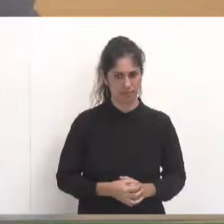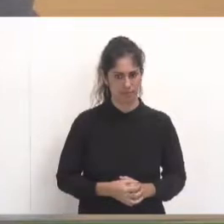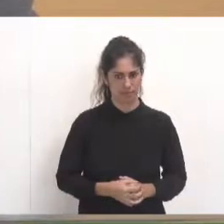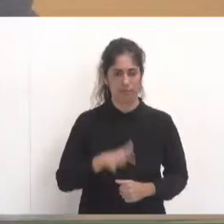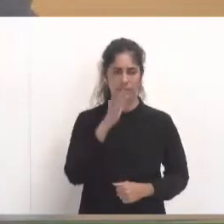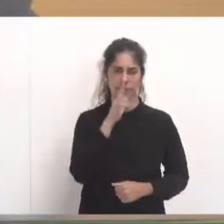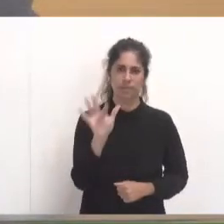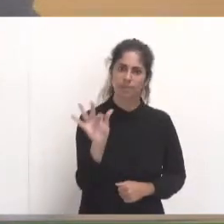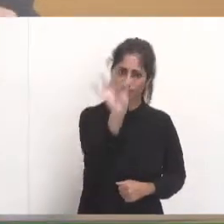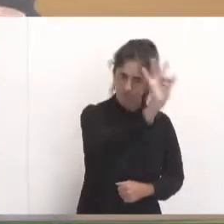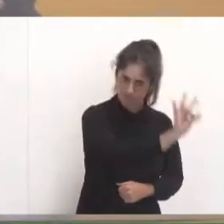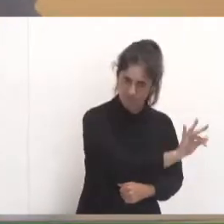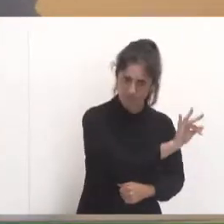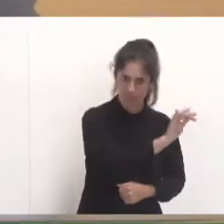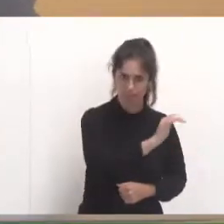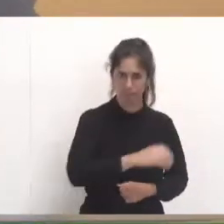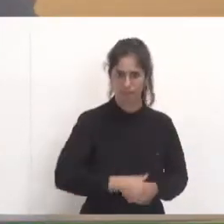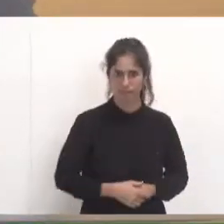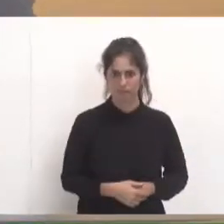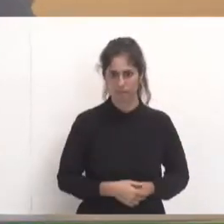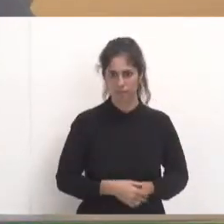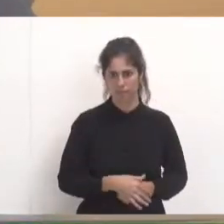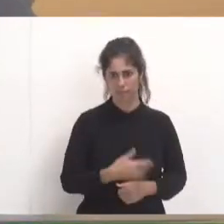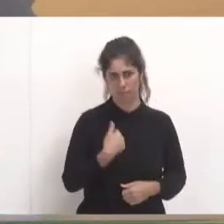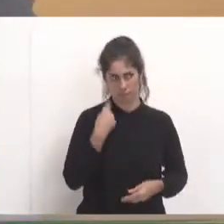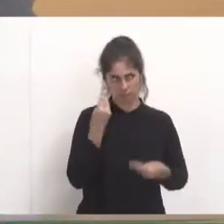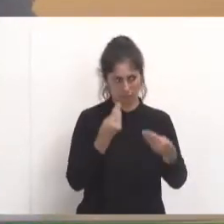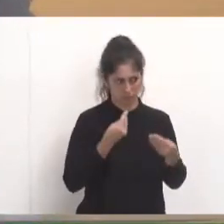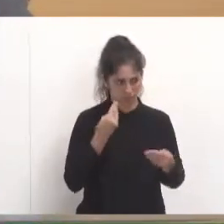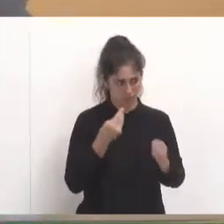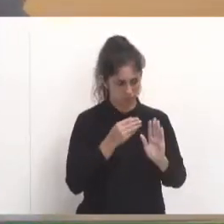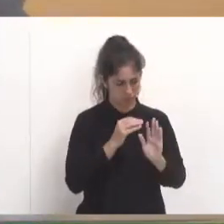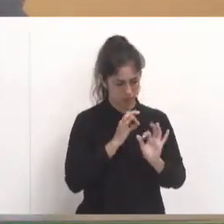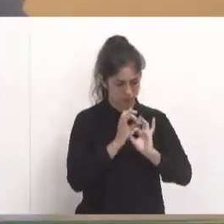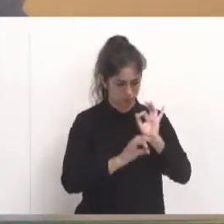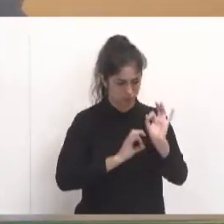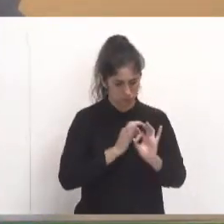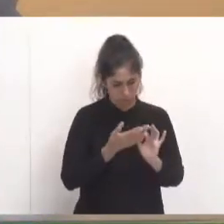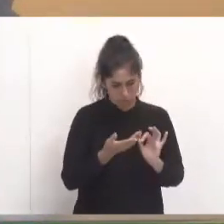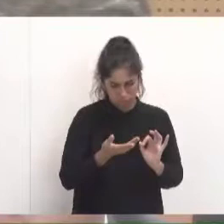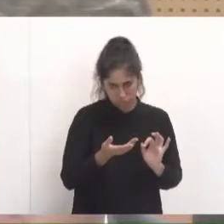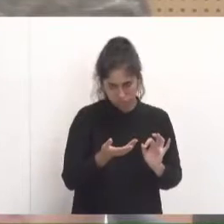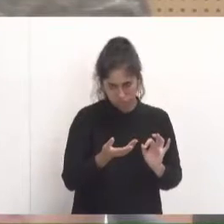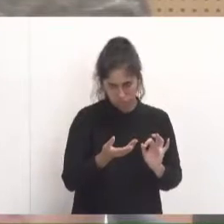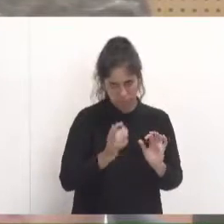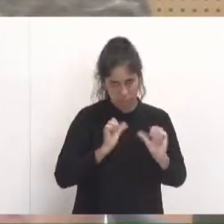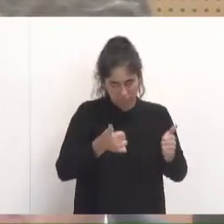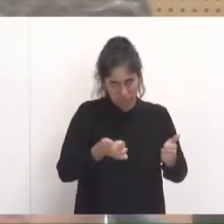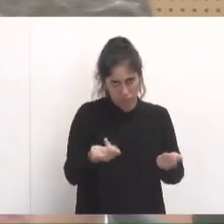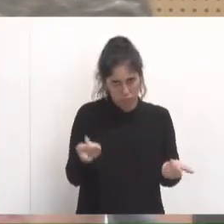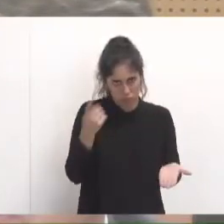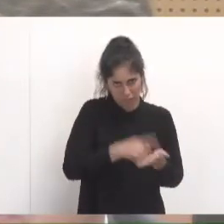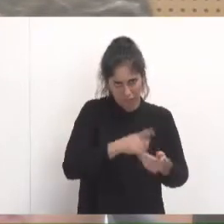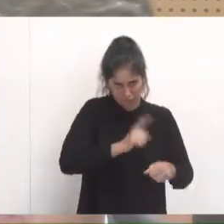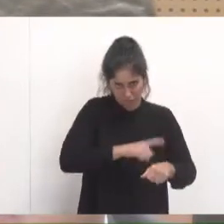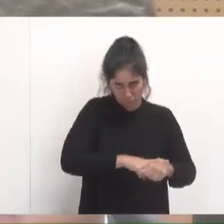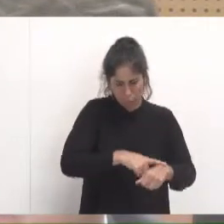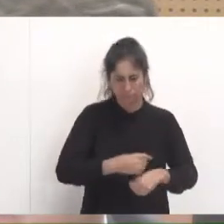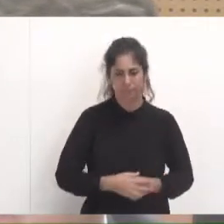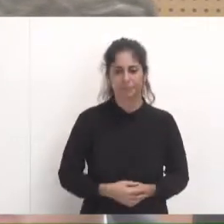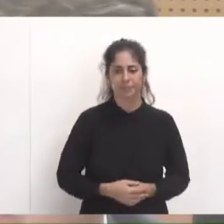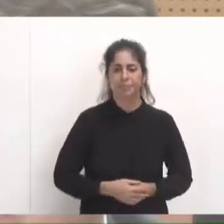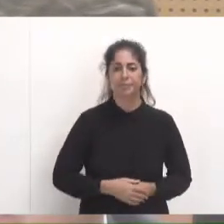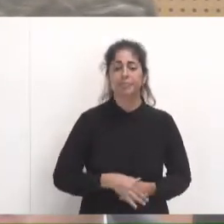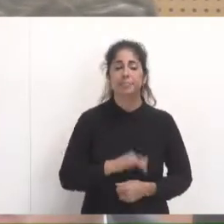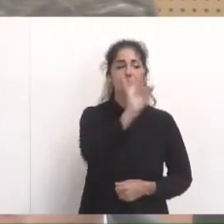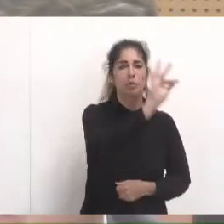Tiene usted… Entiendo que era una cuestión de orden iniciar el tiempo de respuesta. En todas las intervenciones en este mandato